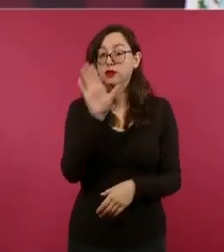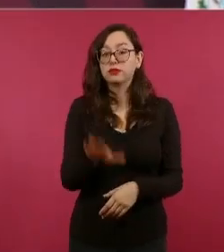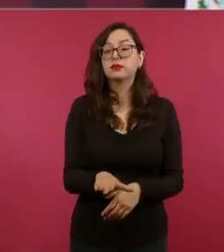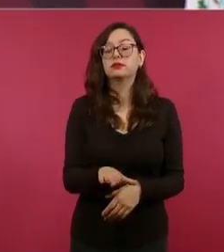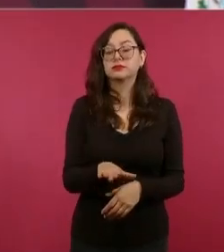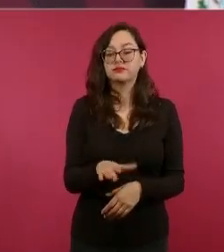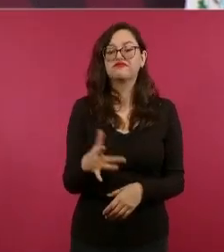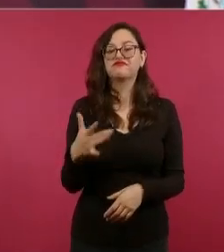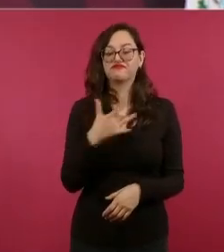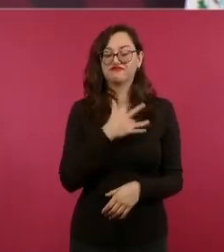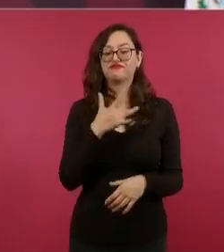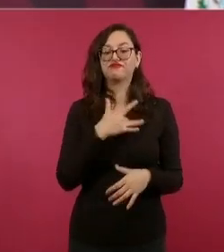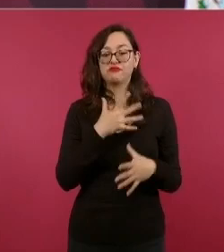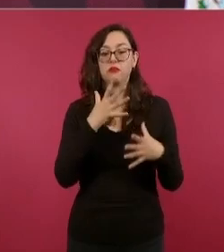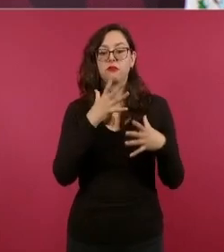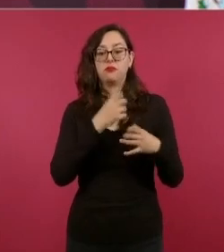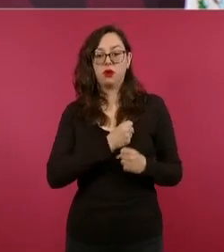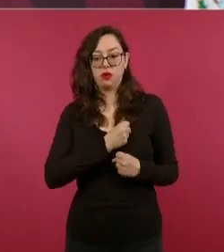Bueno,